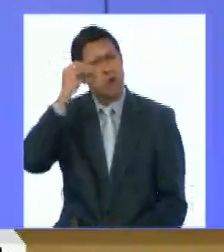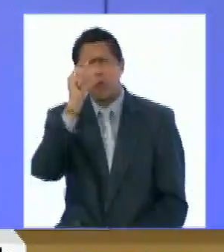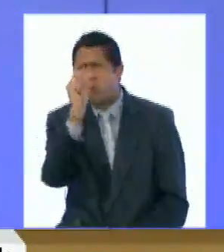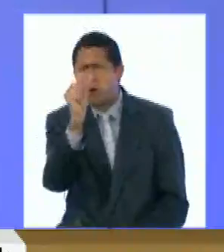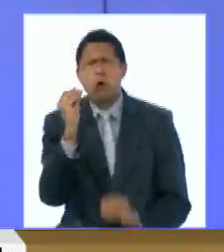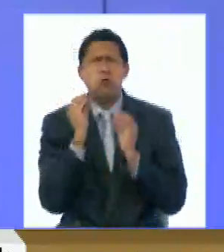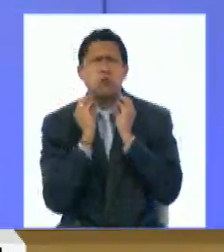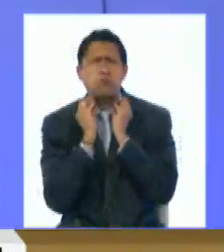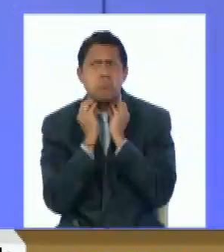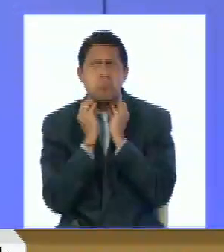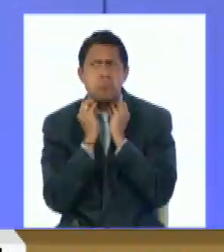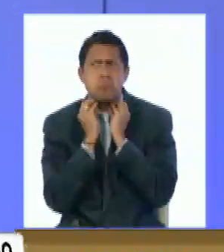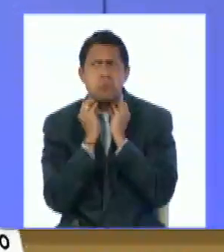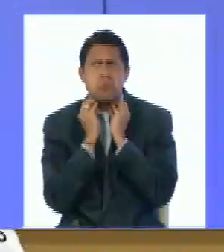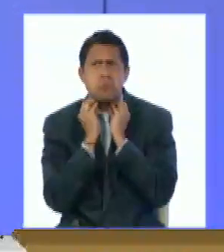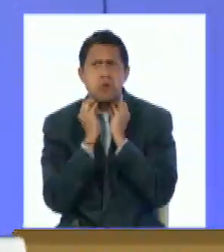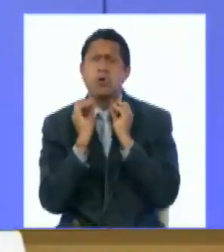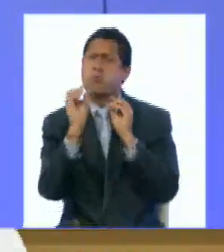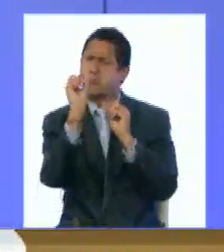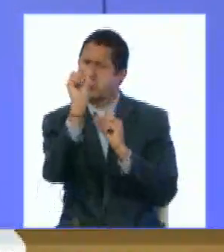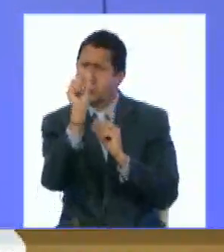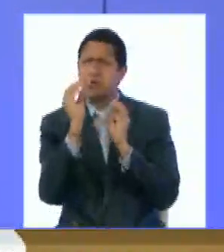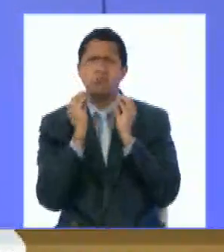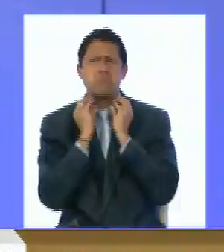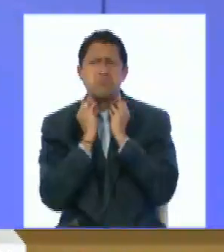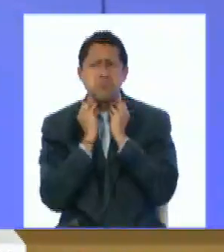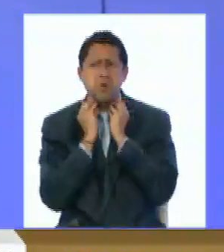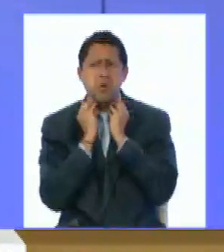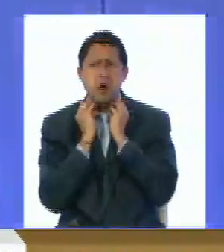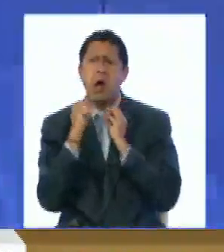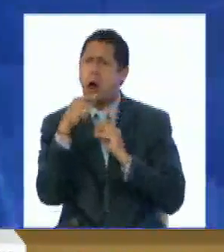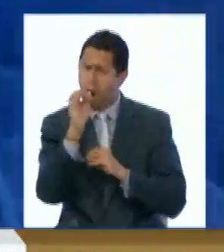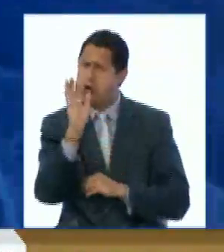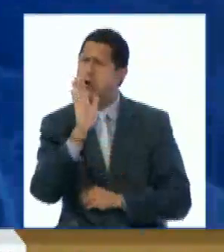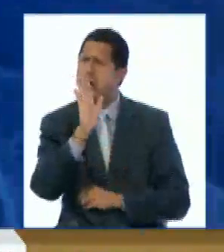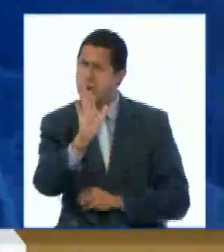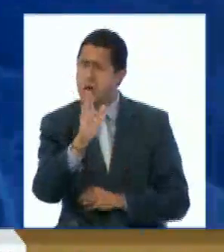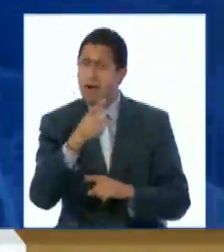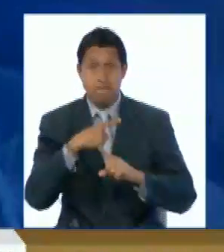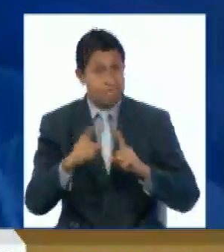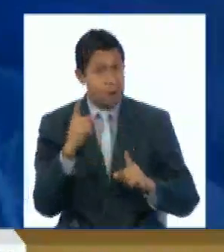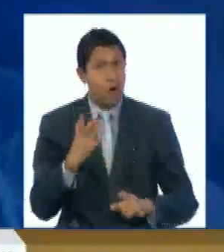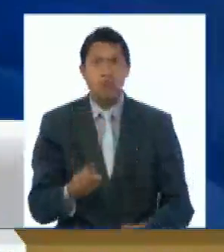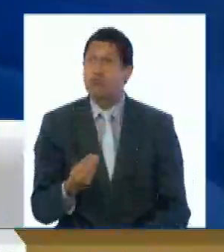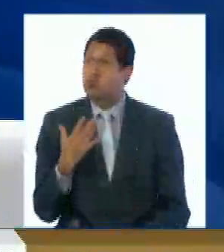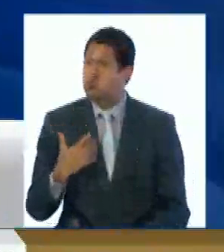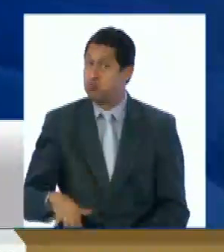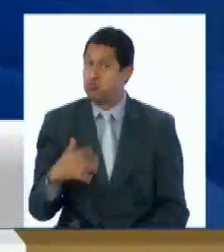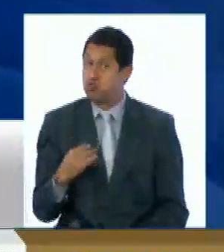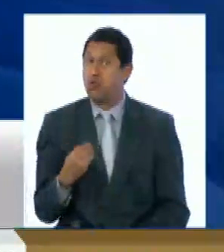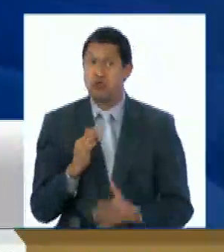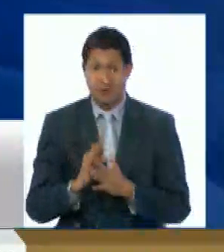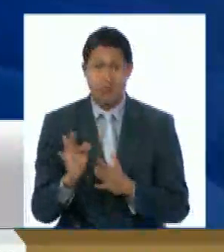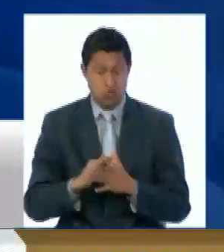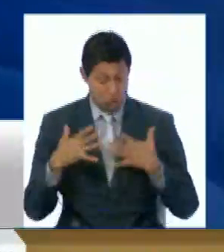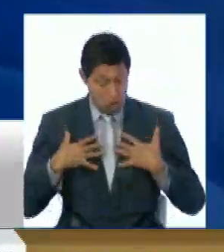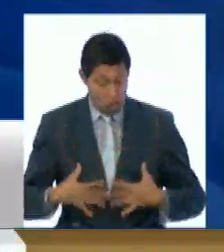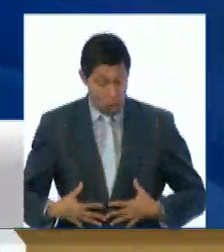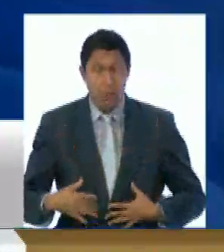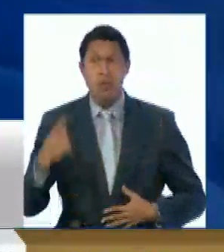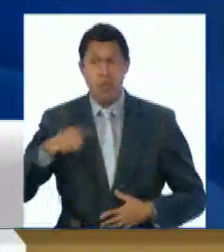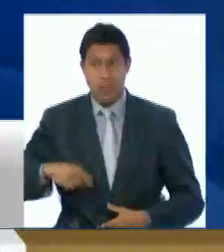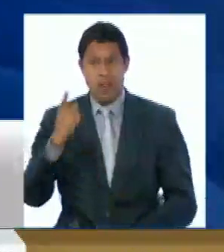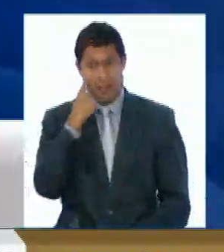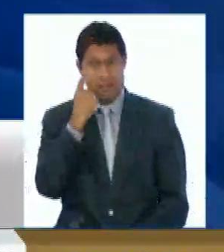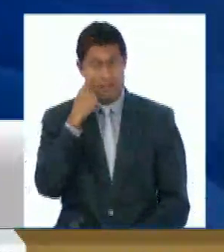pequeña que está ubicada acá que de repente nos dice bueno está allí pero parece que tantas funciones que tiene nuestro organismo que tenemos que tener